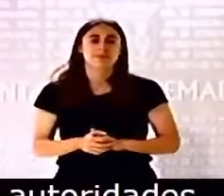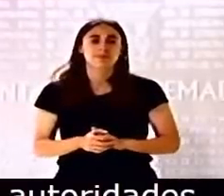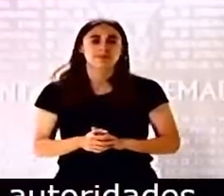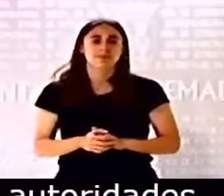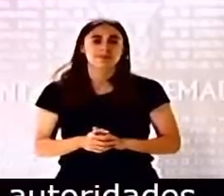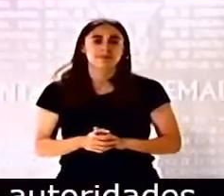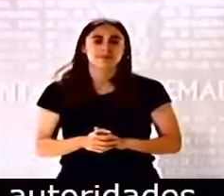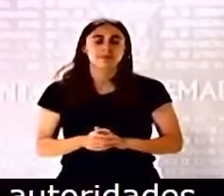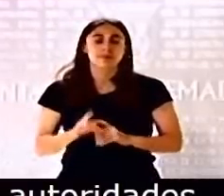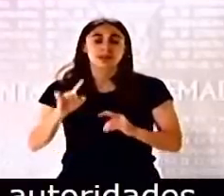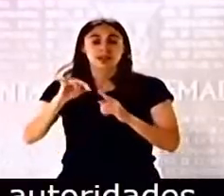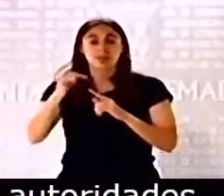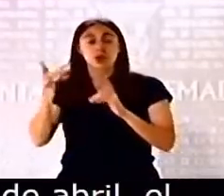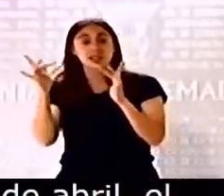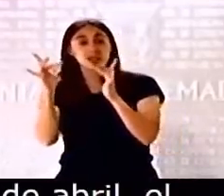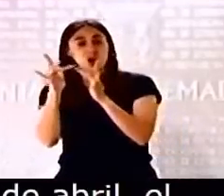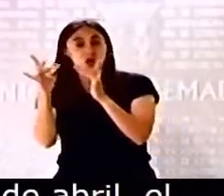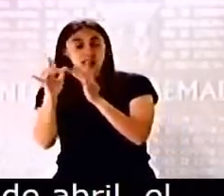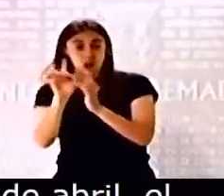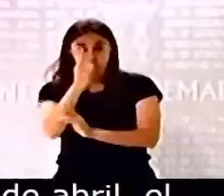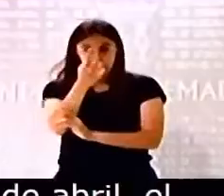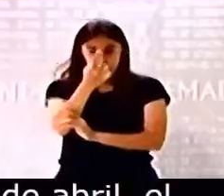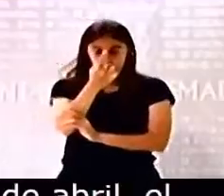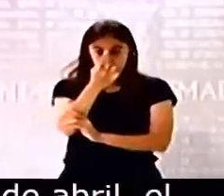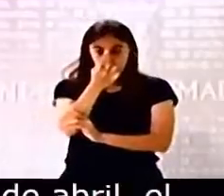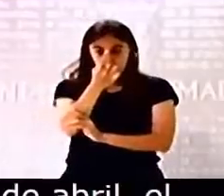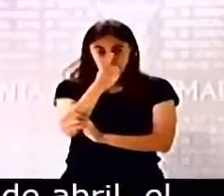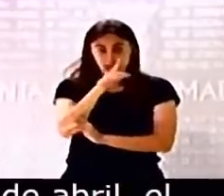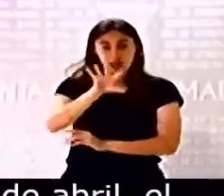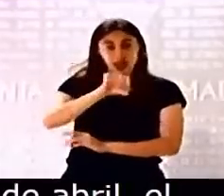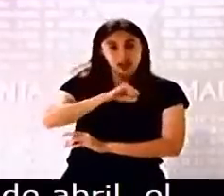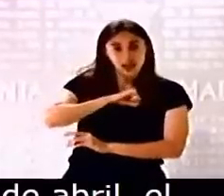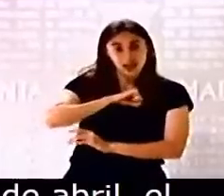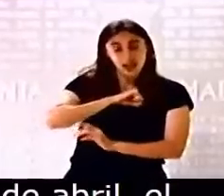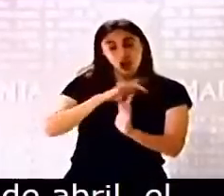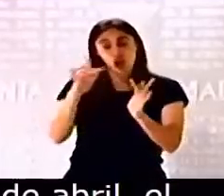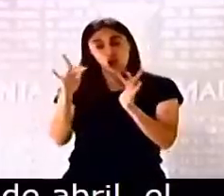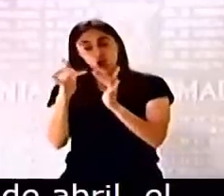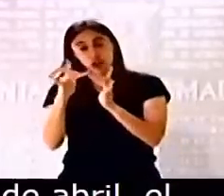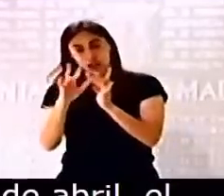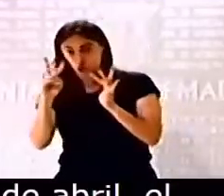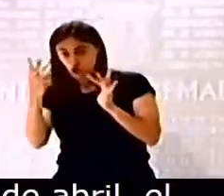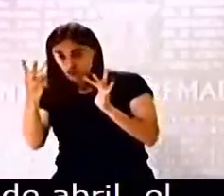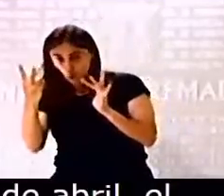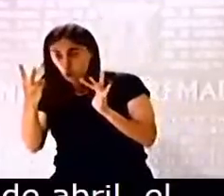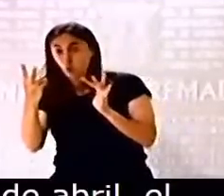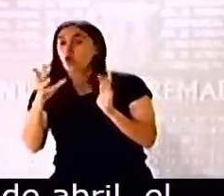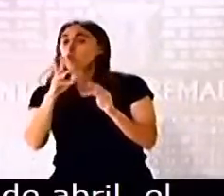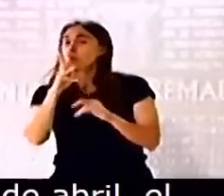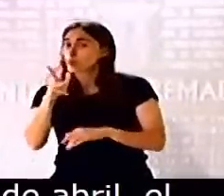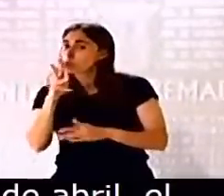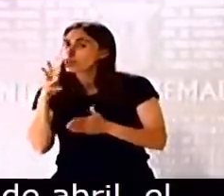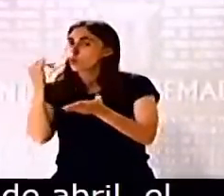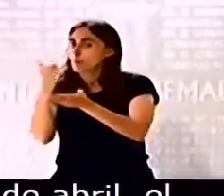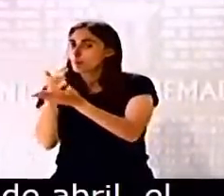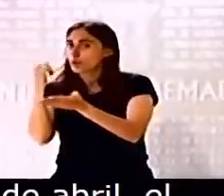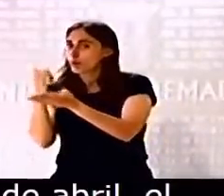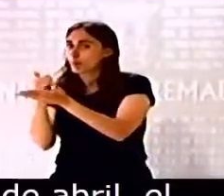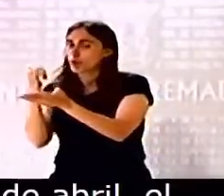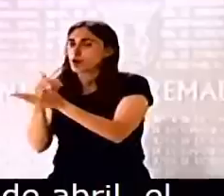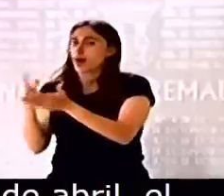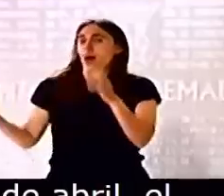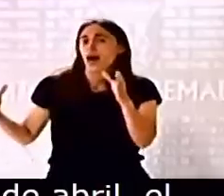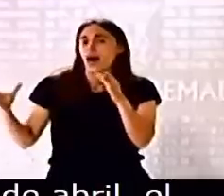y es un contacto estrecho del primer caso positivo, por lo que se decide realizar pruebas a toda la cuadrilla